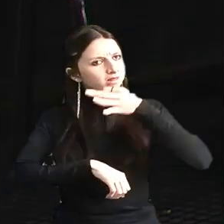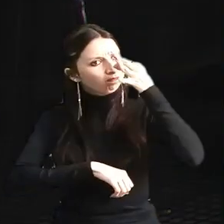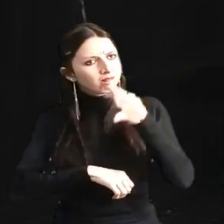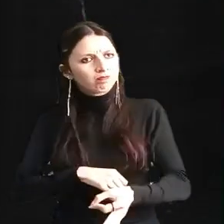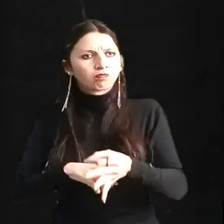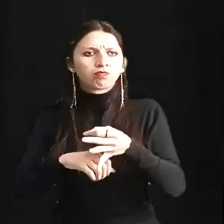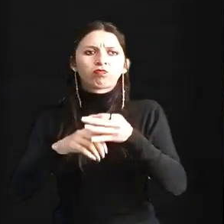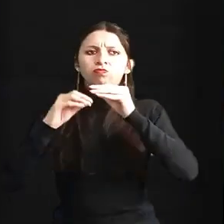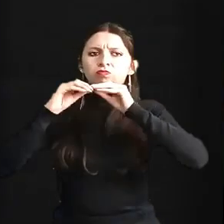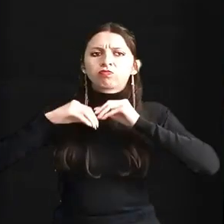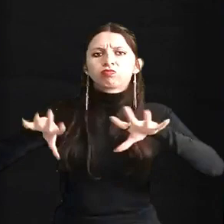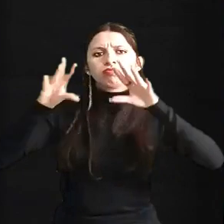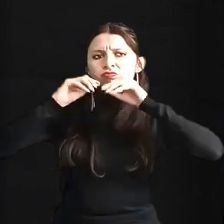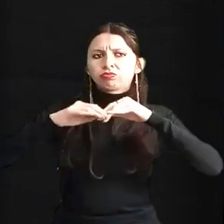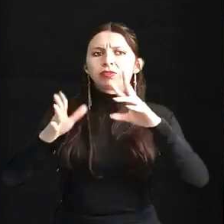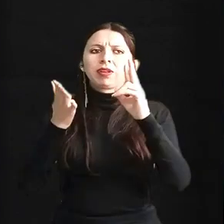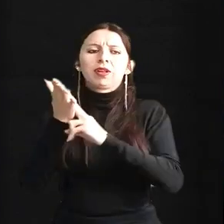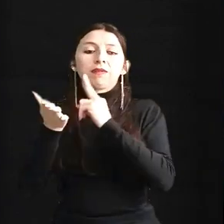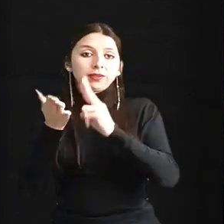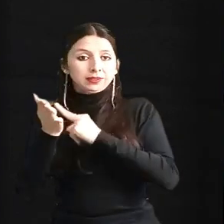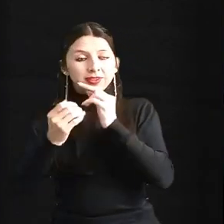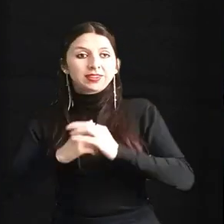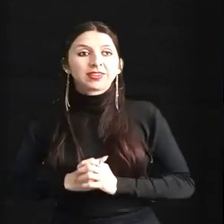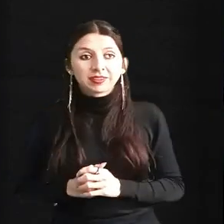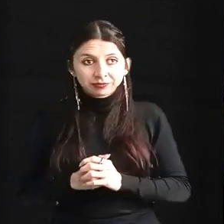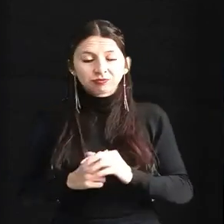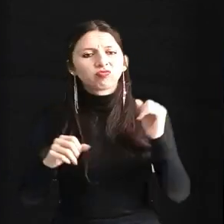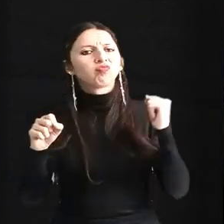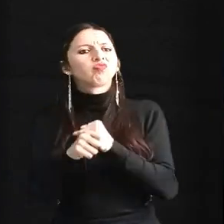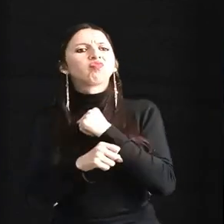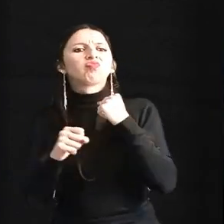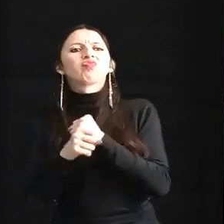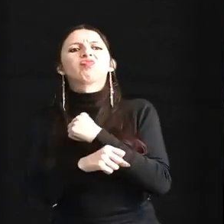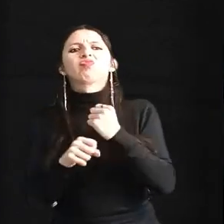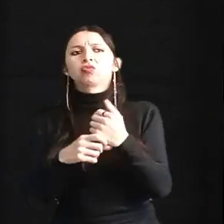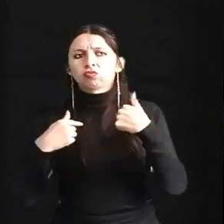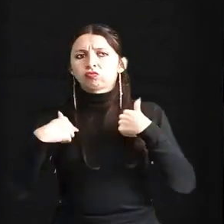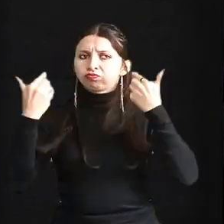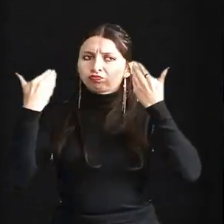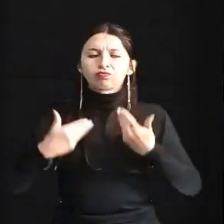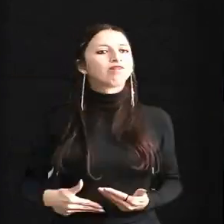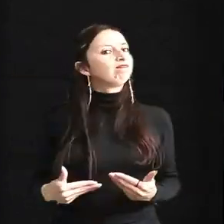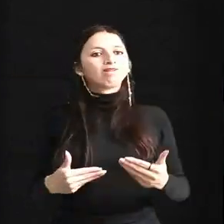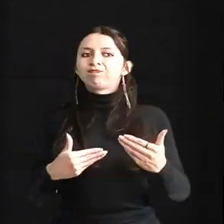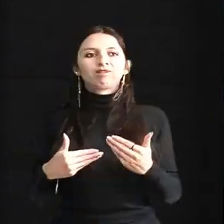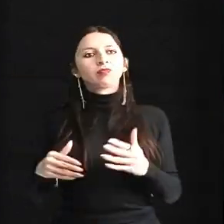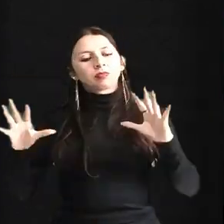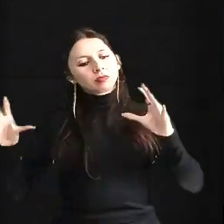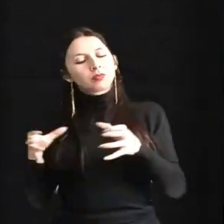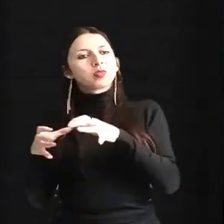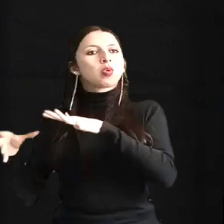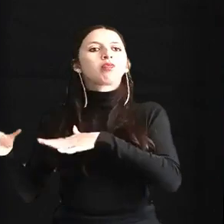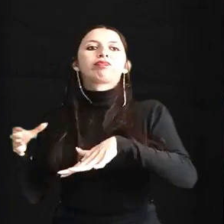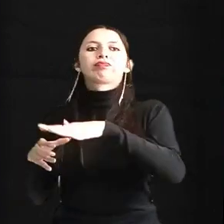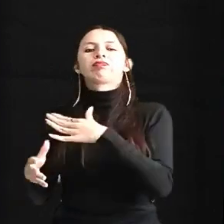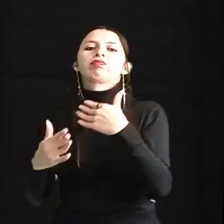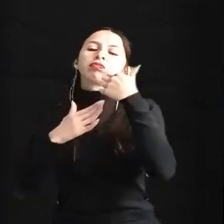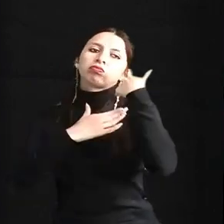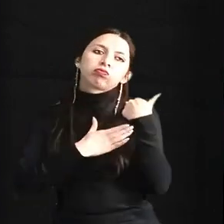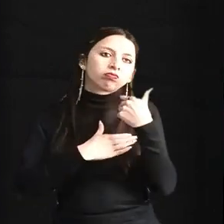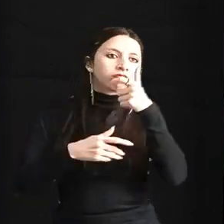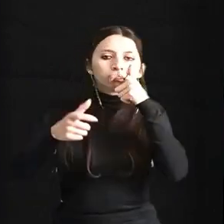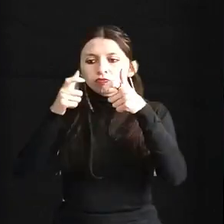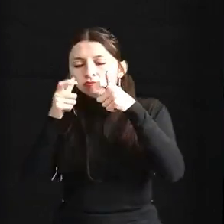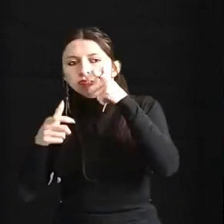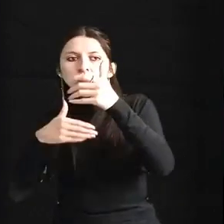nuestras publicaciones y es un o sea es un trabajo en realidad en equipo demanda muchos